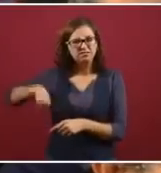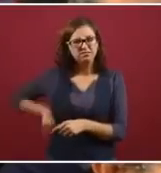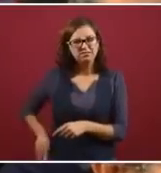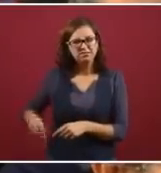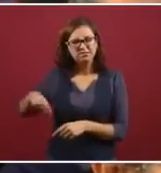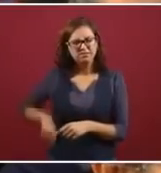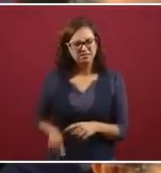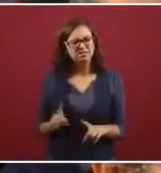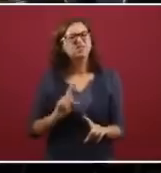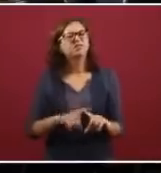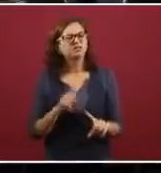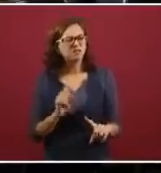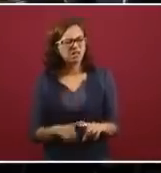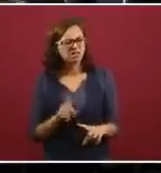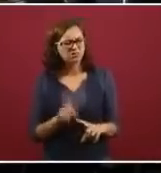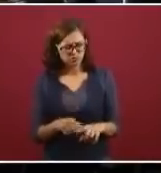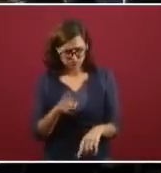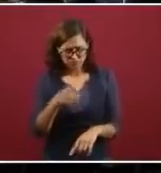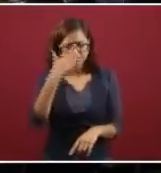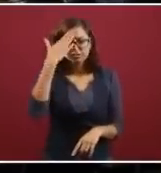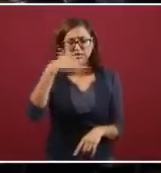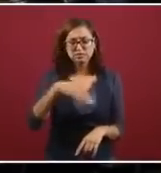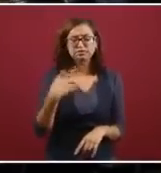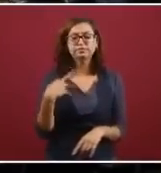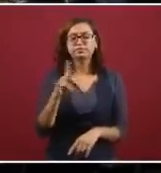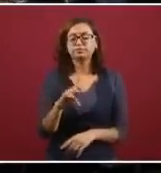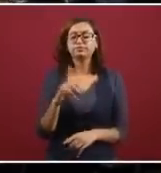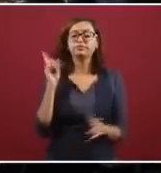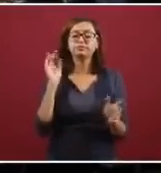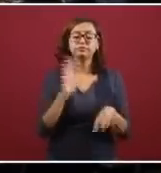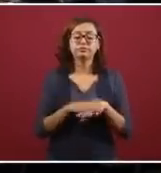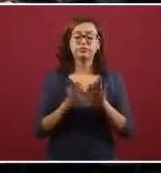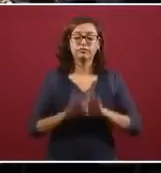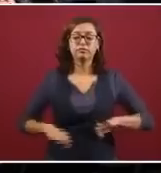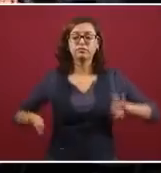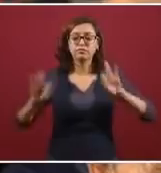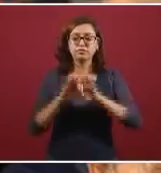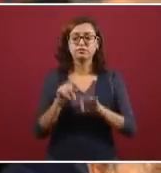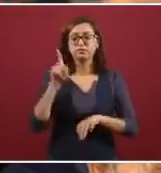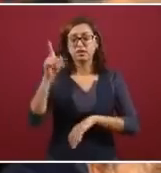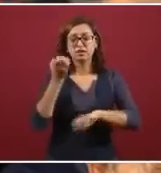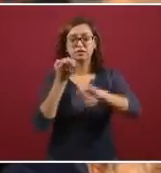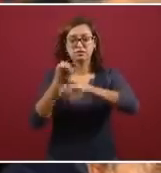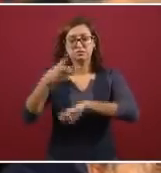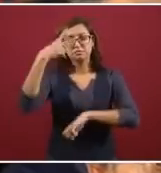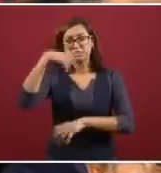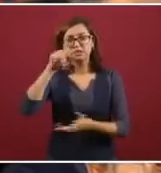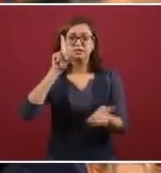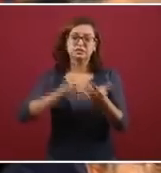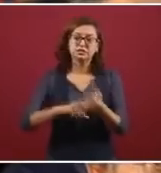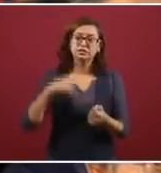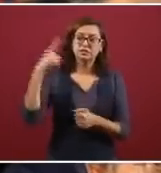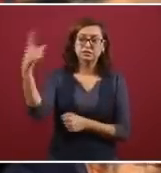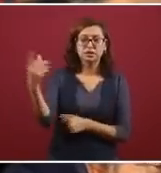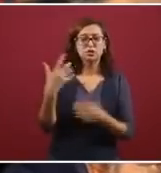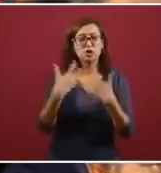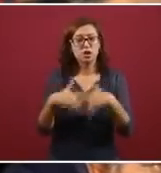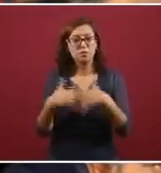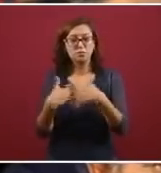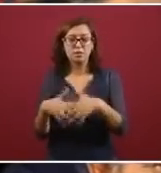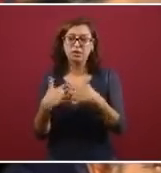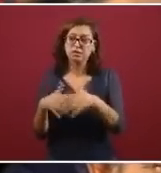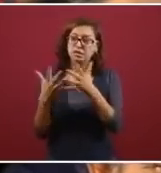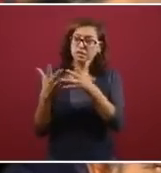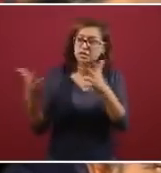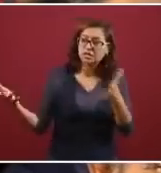todo, las naves industriales están en el Estado de México, se subastaron, se licitaron. ¿Qué